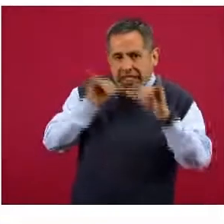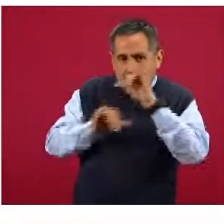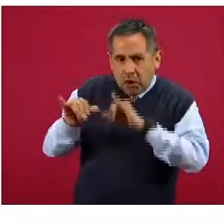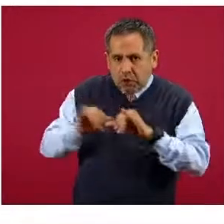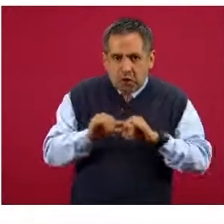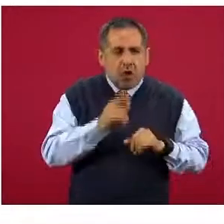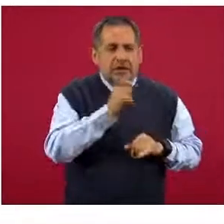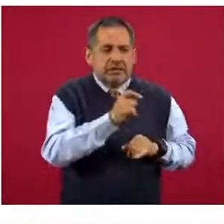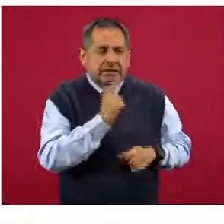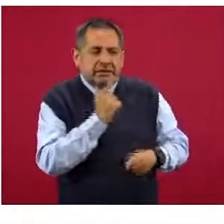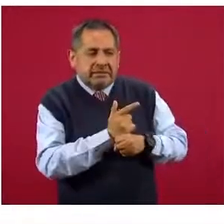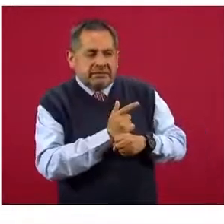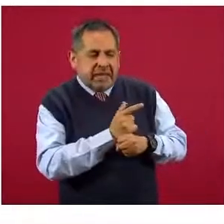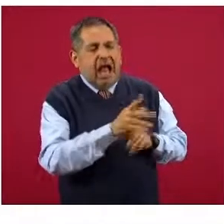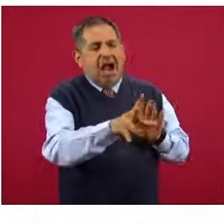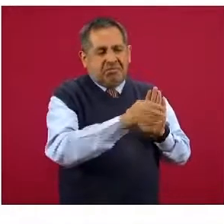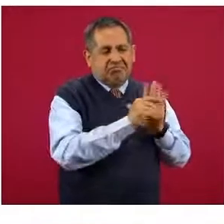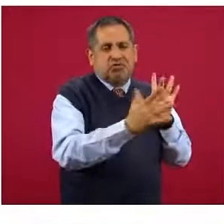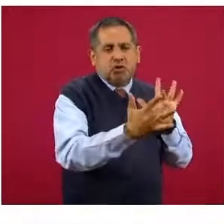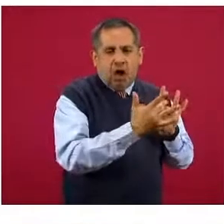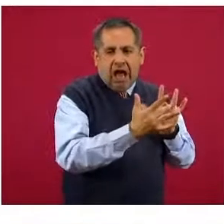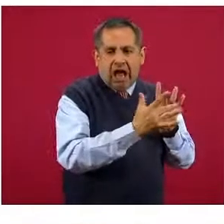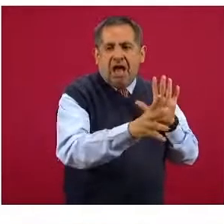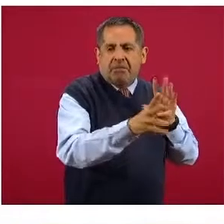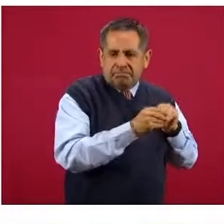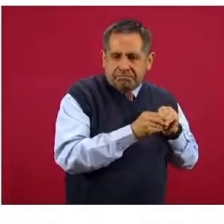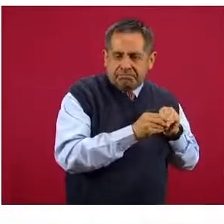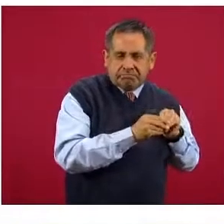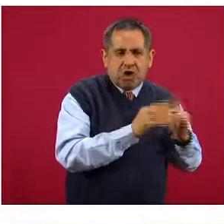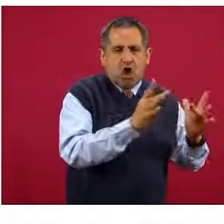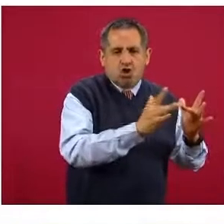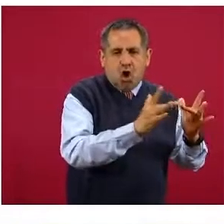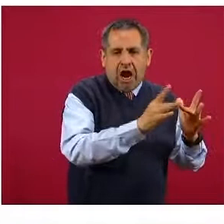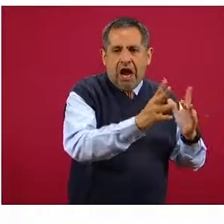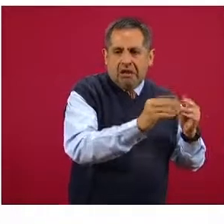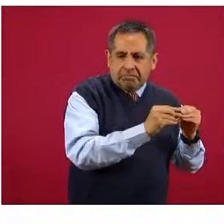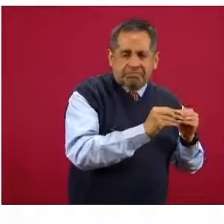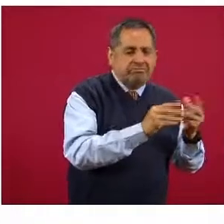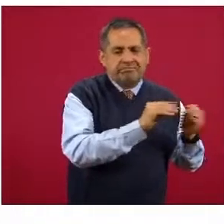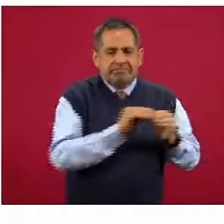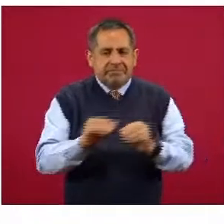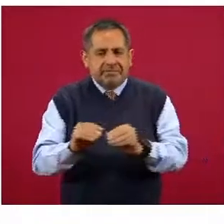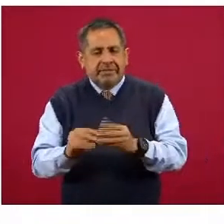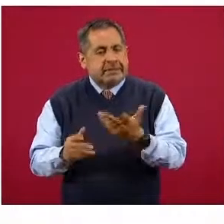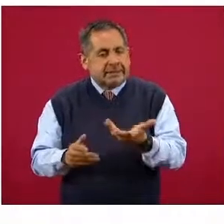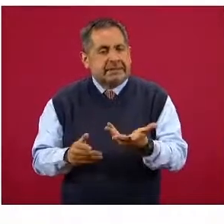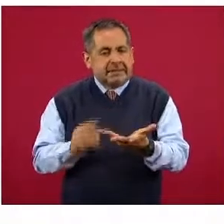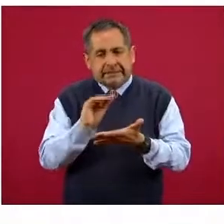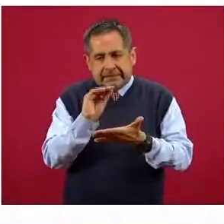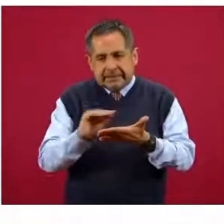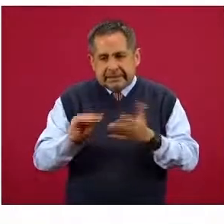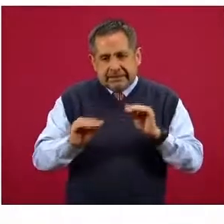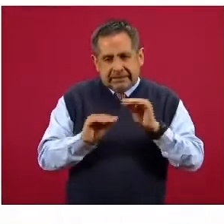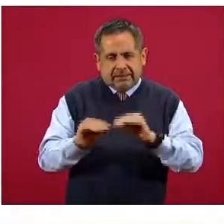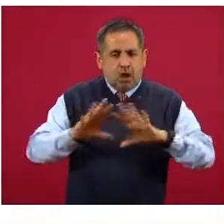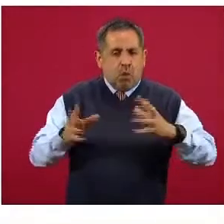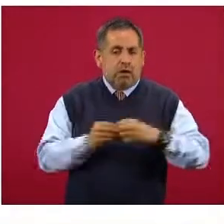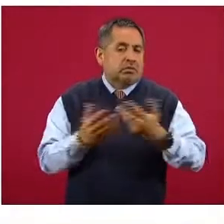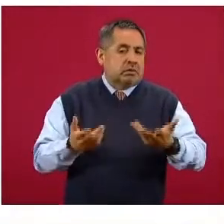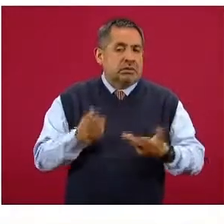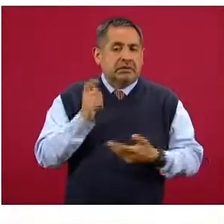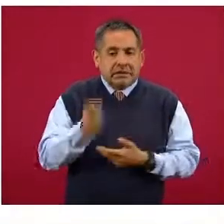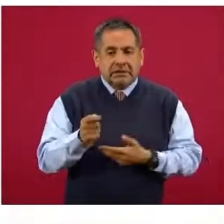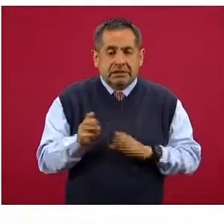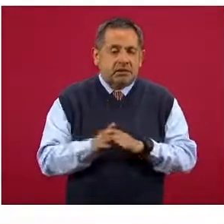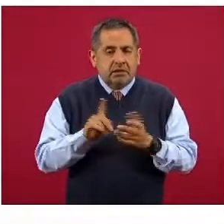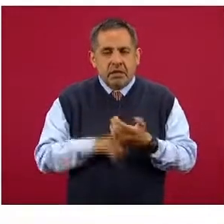aquí notar los casos que han sido confirmados entonces por esa vía, que también para el corte de hoy